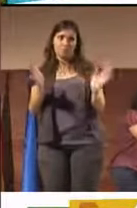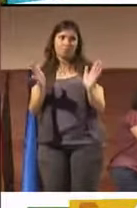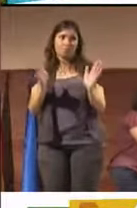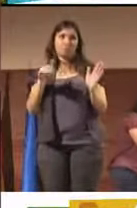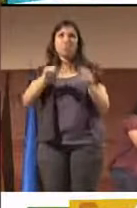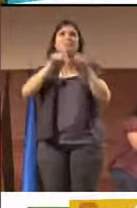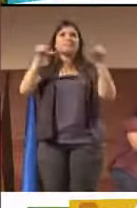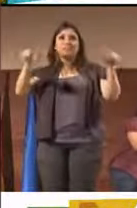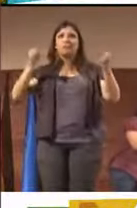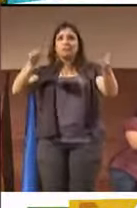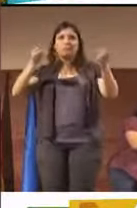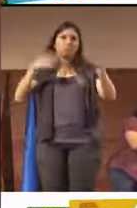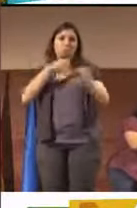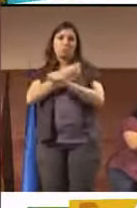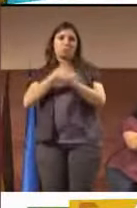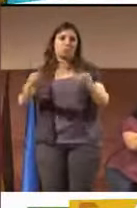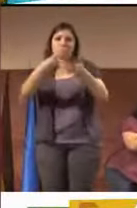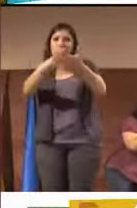la sala.